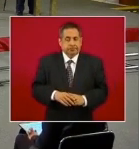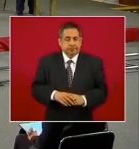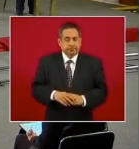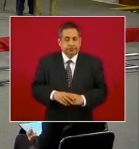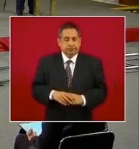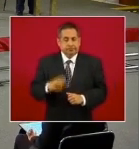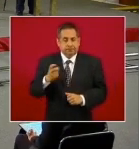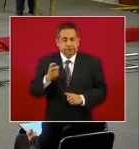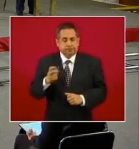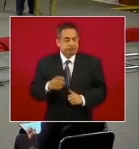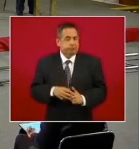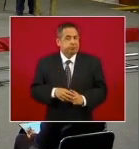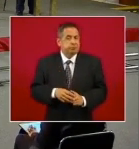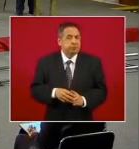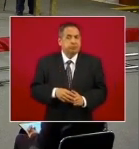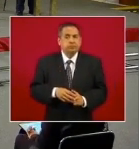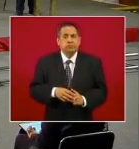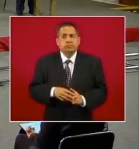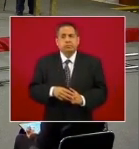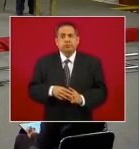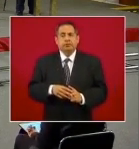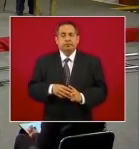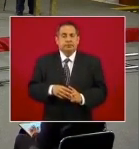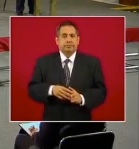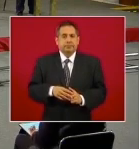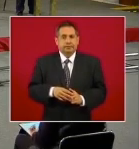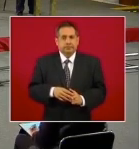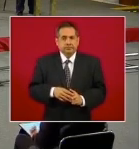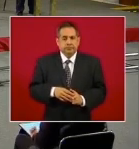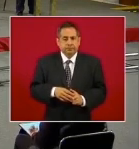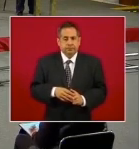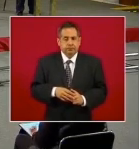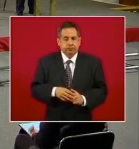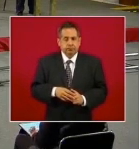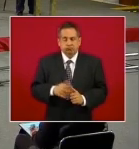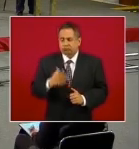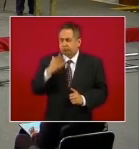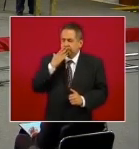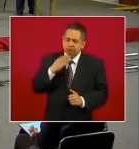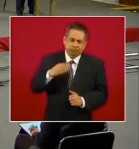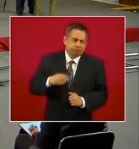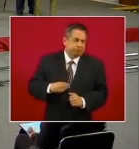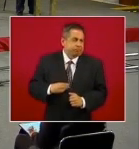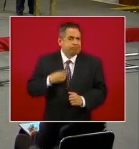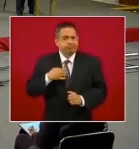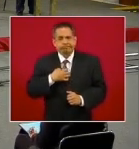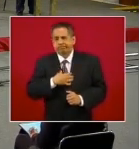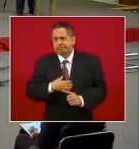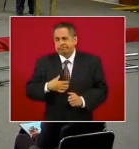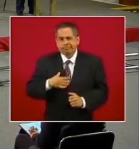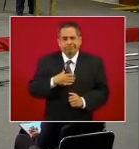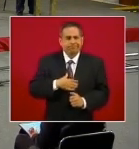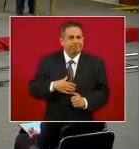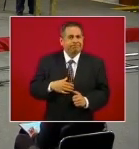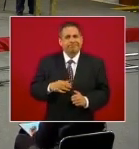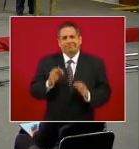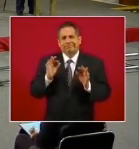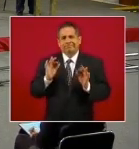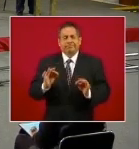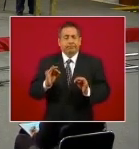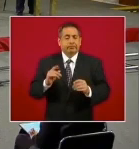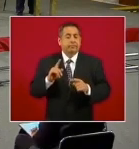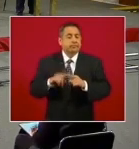s muy satisfactorio el qué